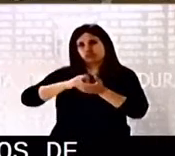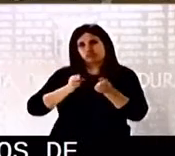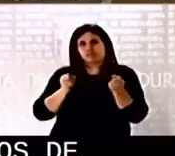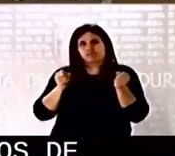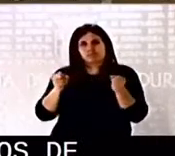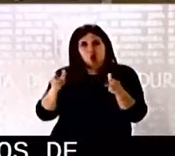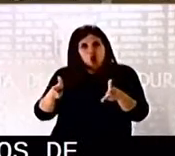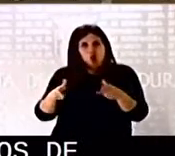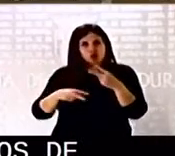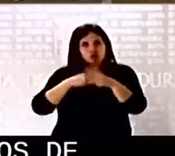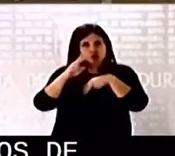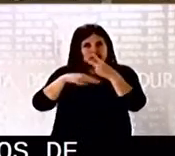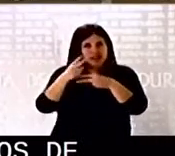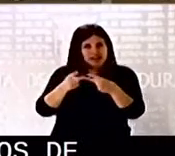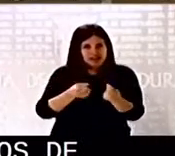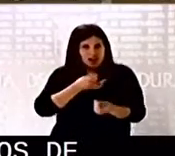general,